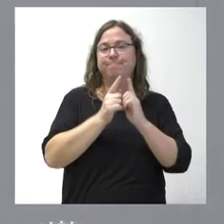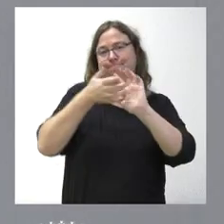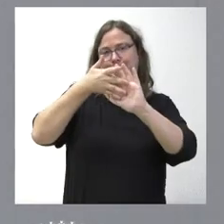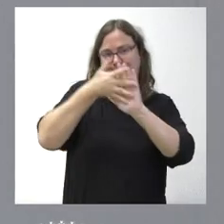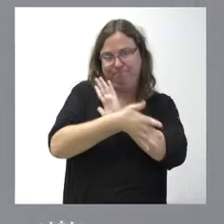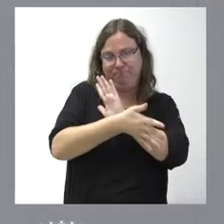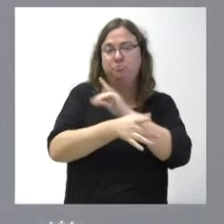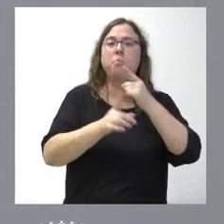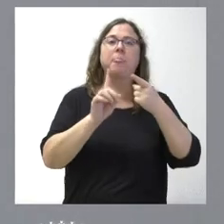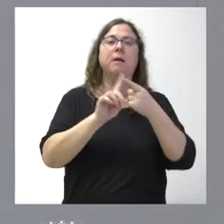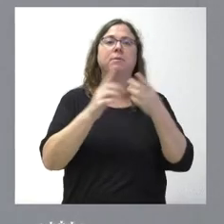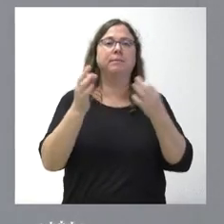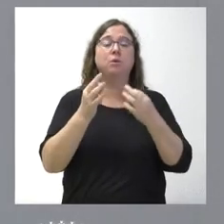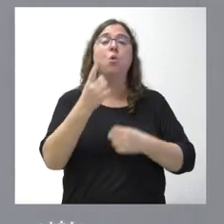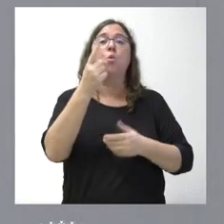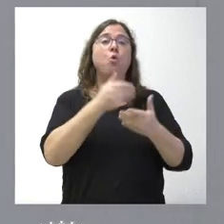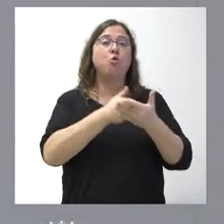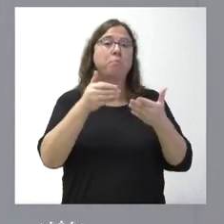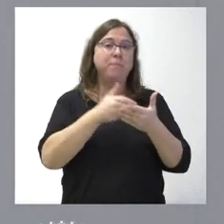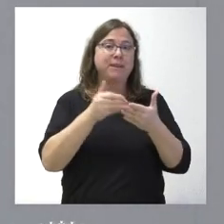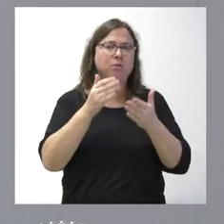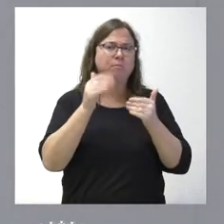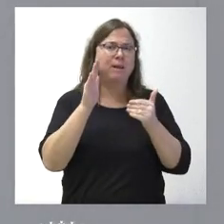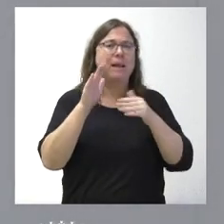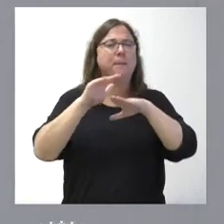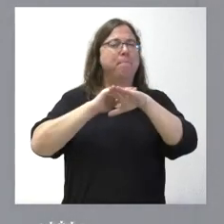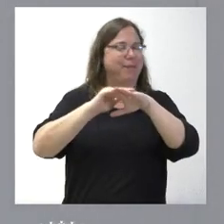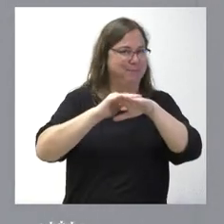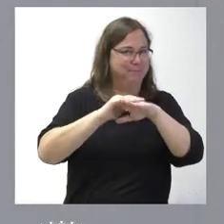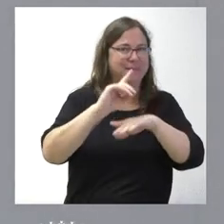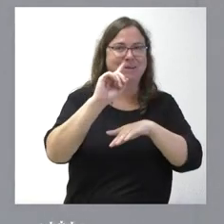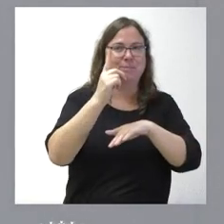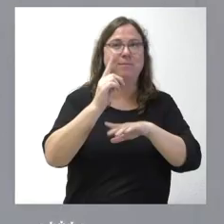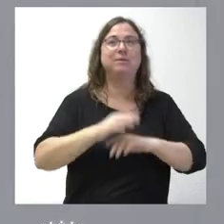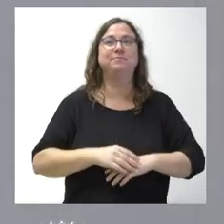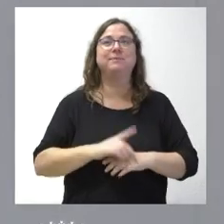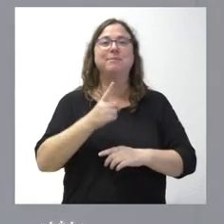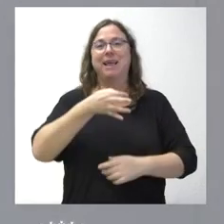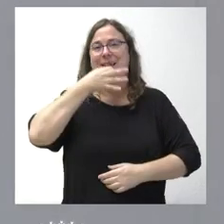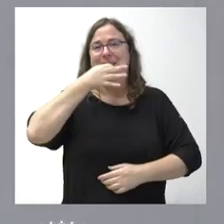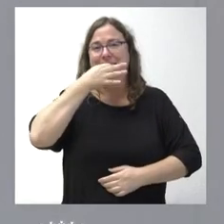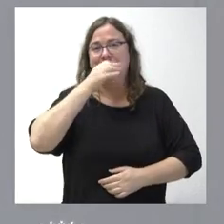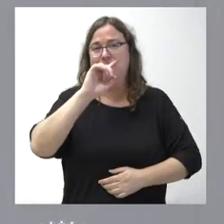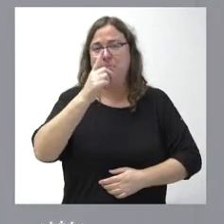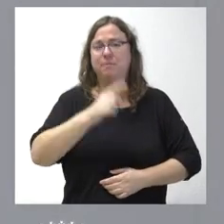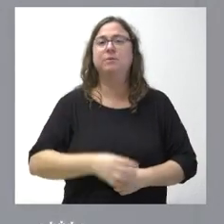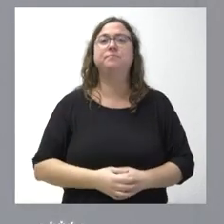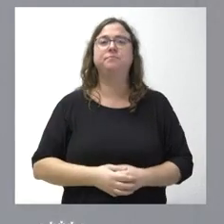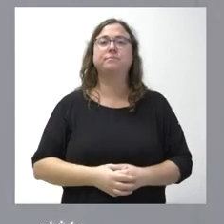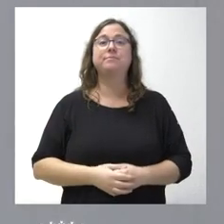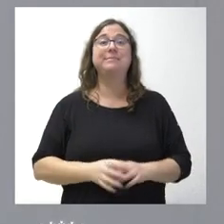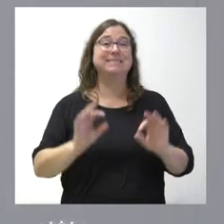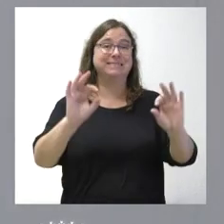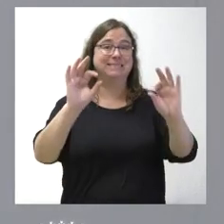en primer lugar más de un millón bueno permítanme en primer lugar antes de de comenzar con la relación de los mismos Ten una referencia